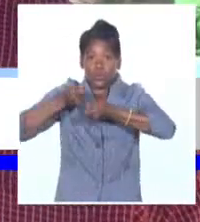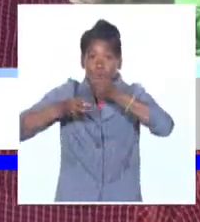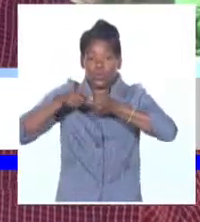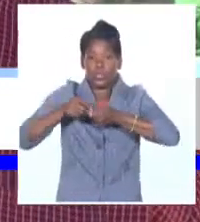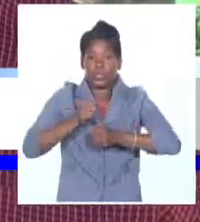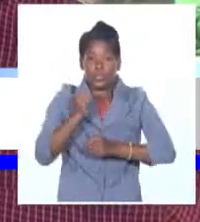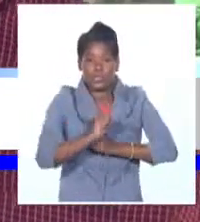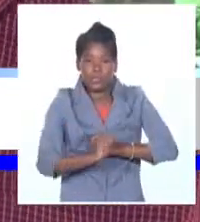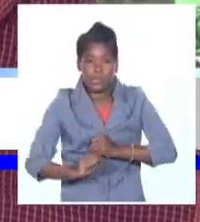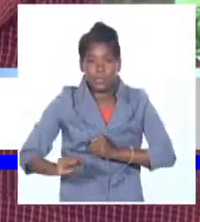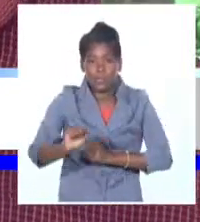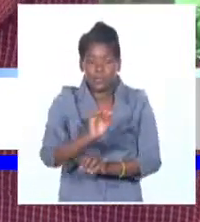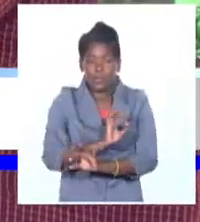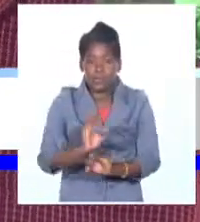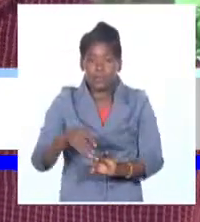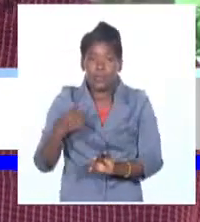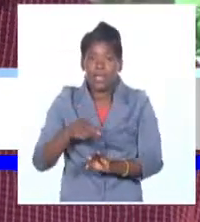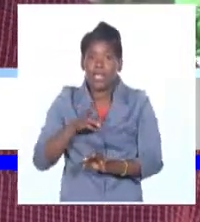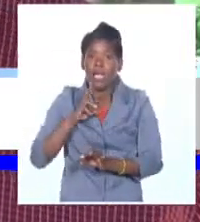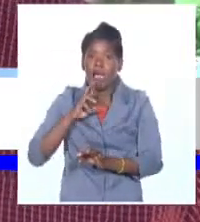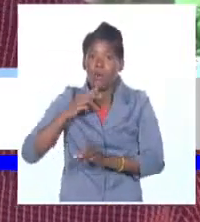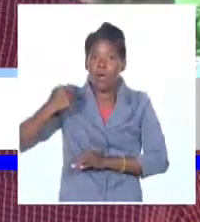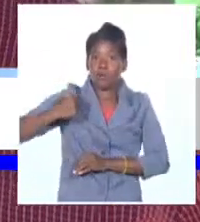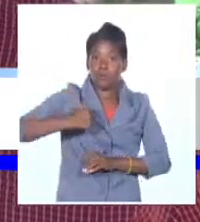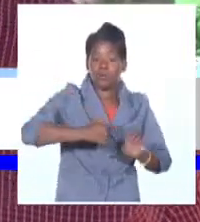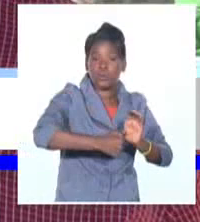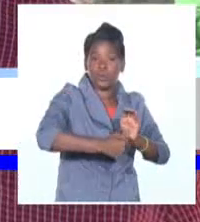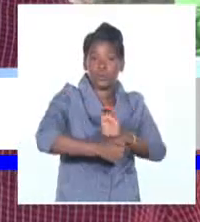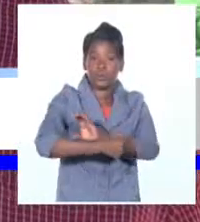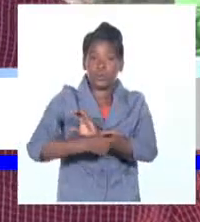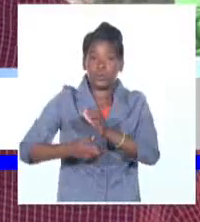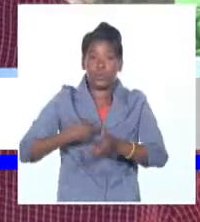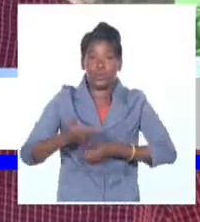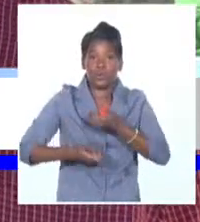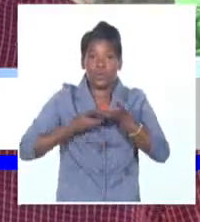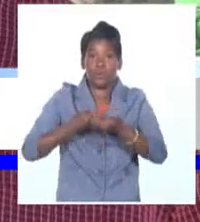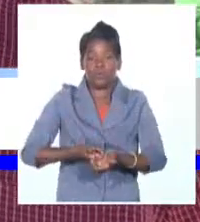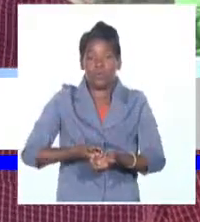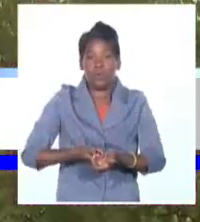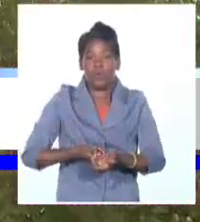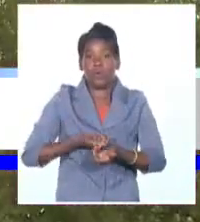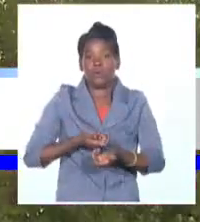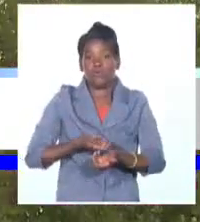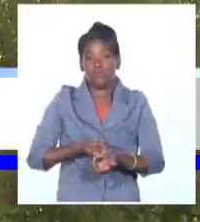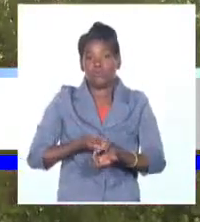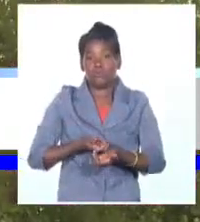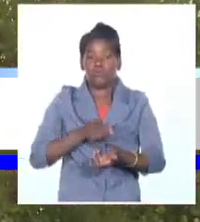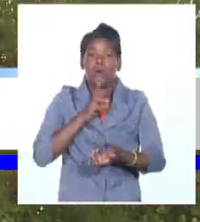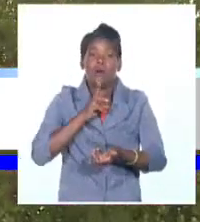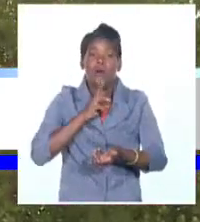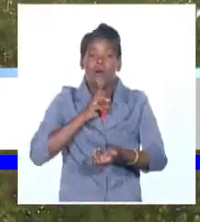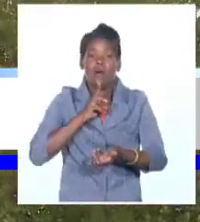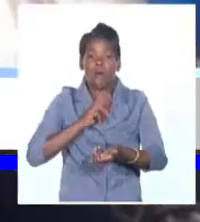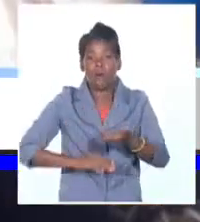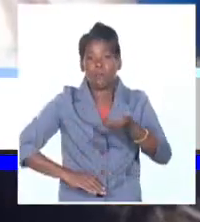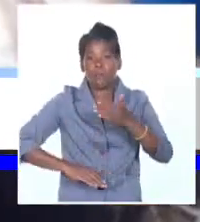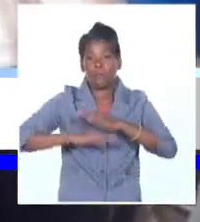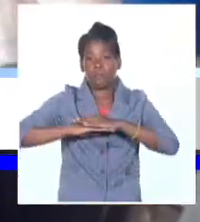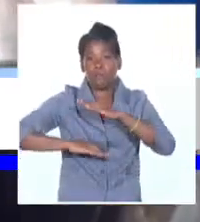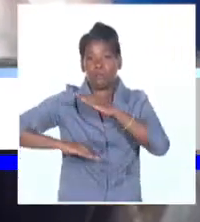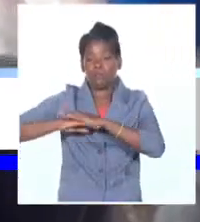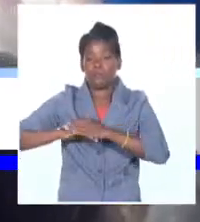maicí para hacer nuevos cargaderos de pipa para ver cómo paliamos la situación hasta tanto nos llueve en maicí. En maicí, la